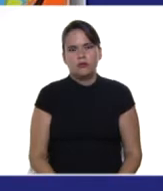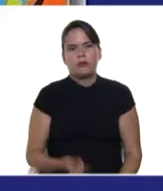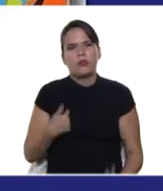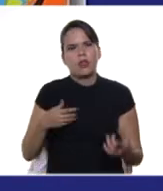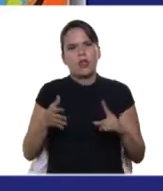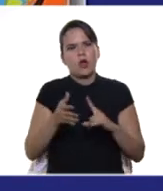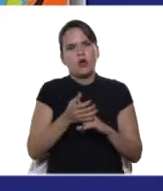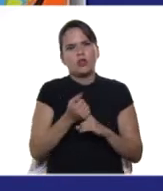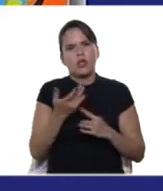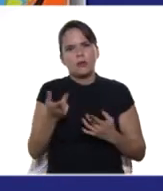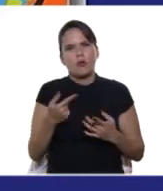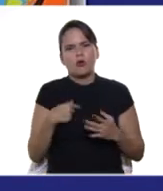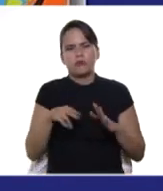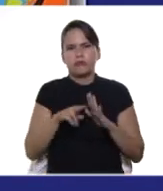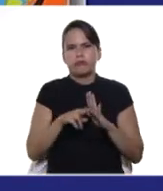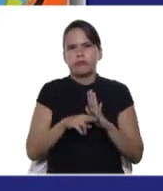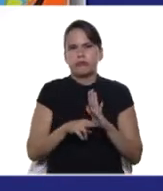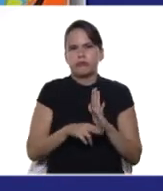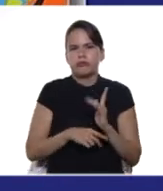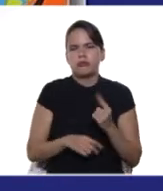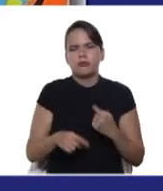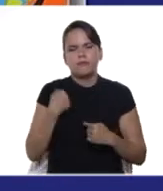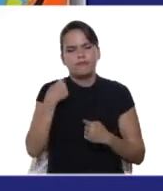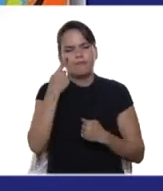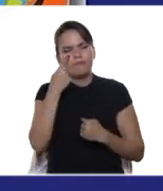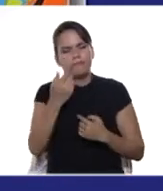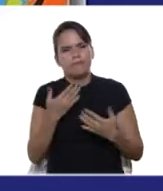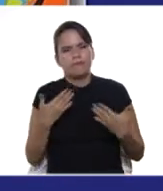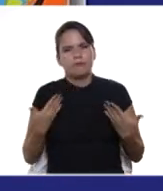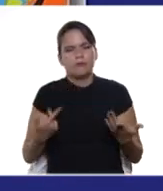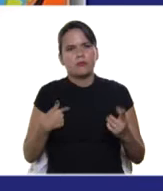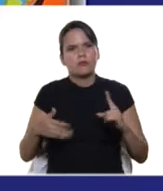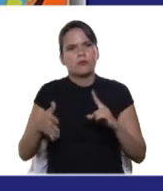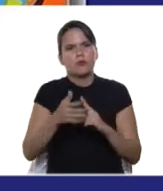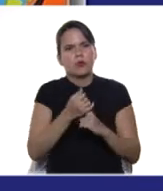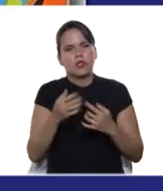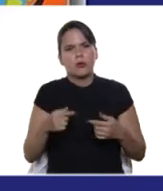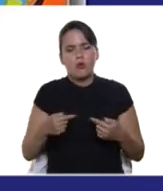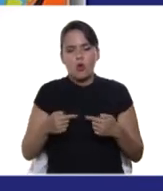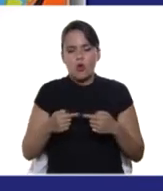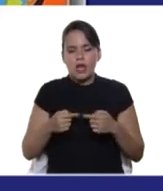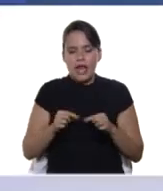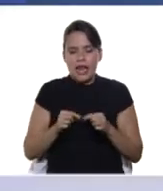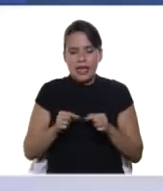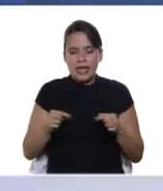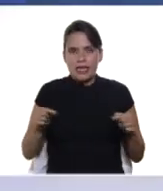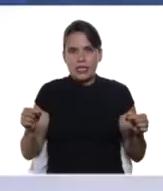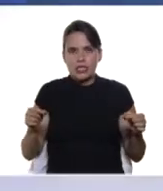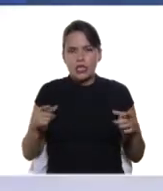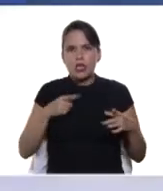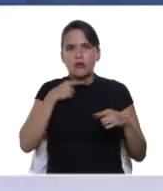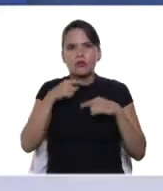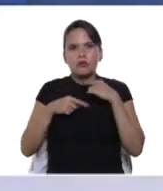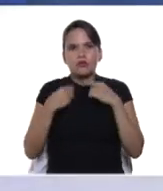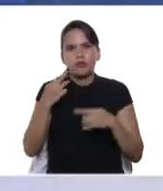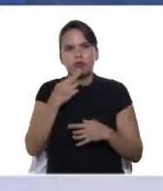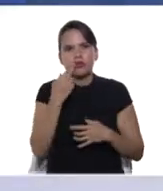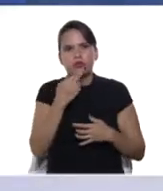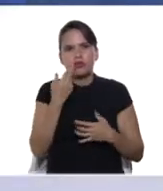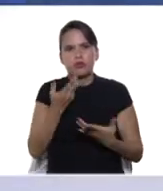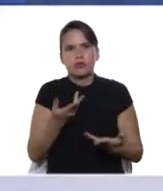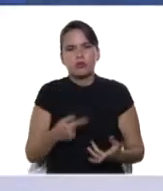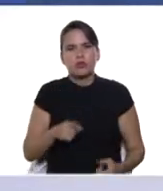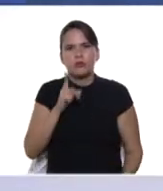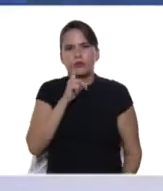Encontramos algunos principios. Fíjense que encontramos una línea horizontal en color rojo que